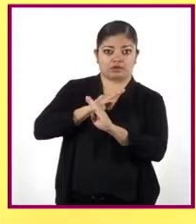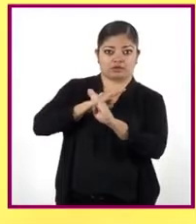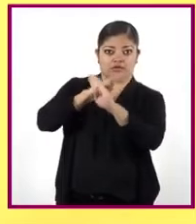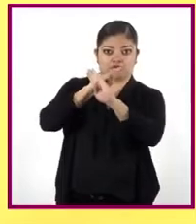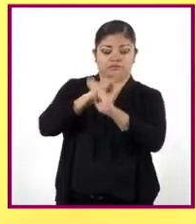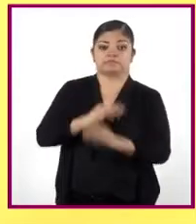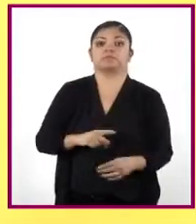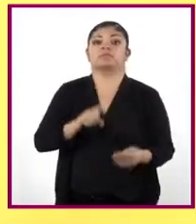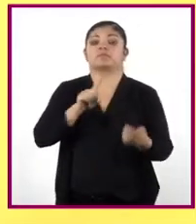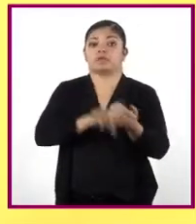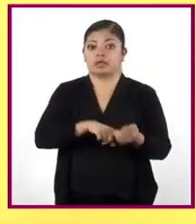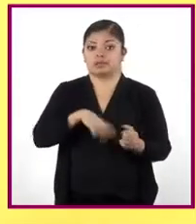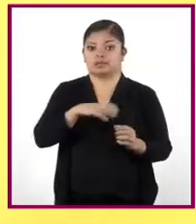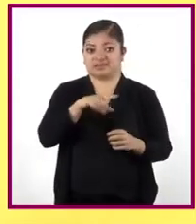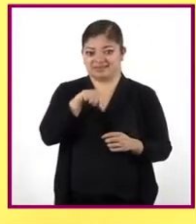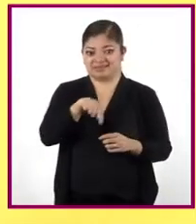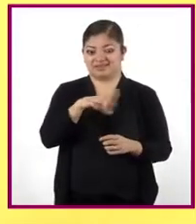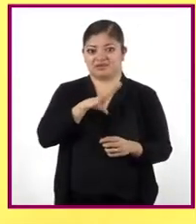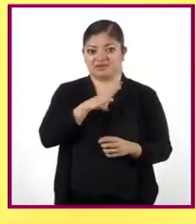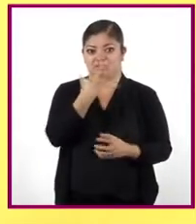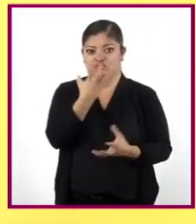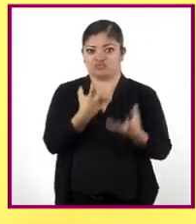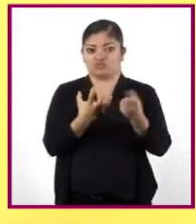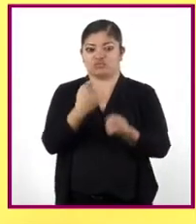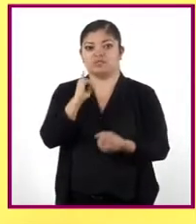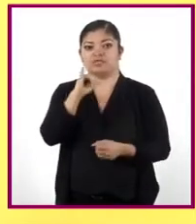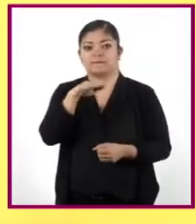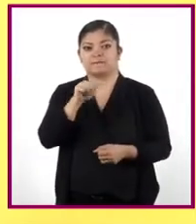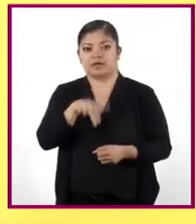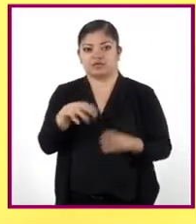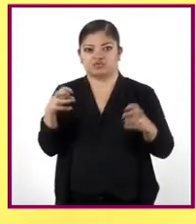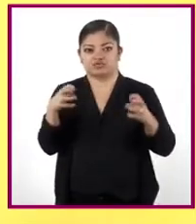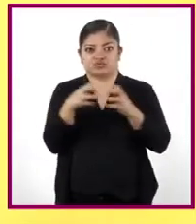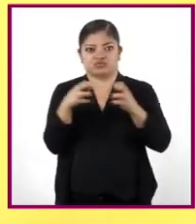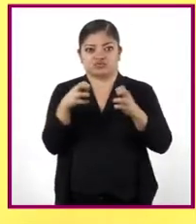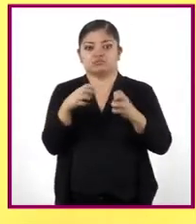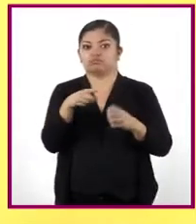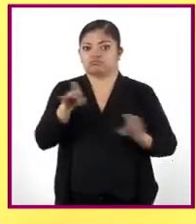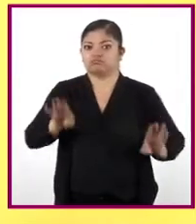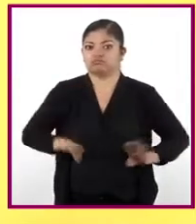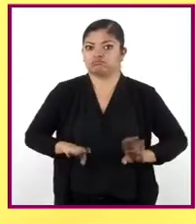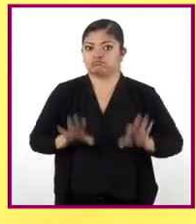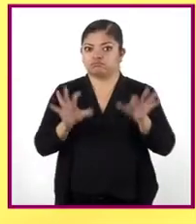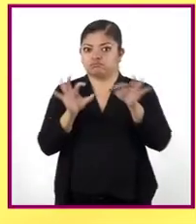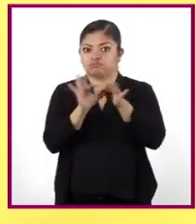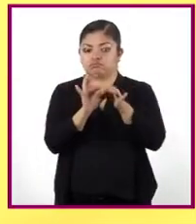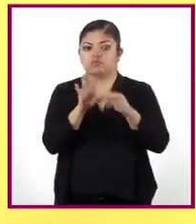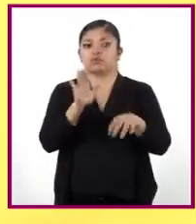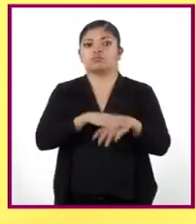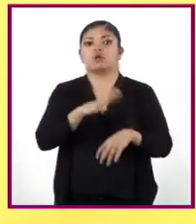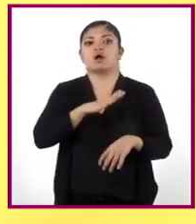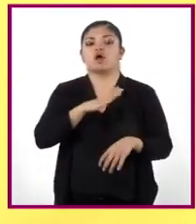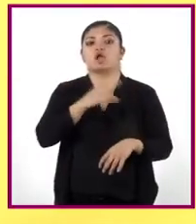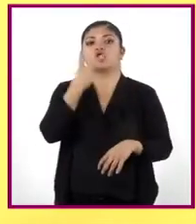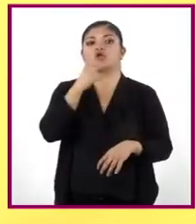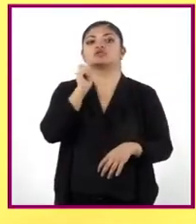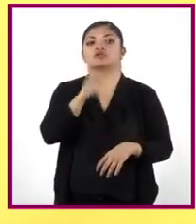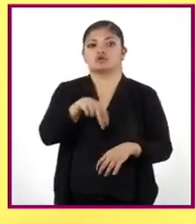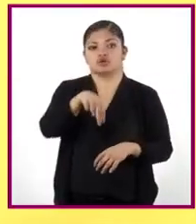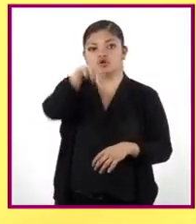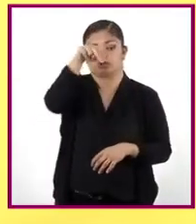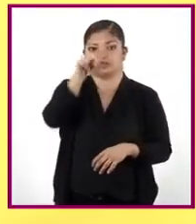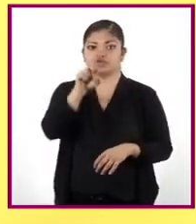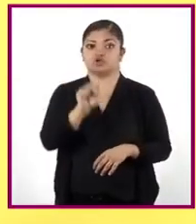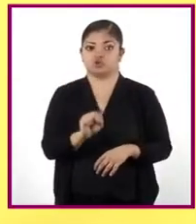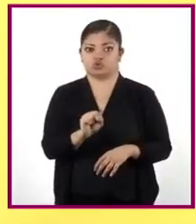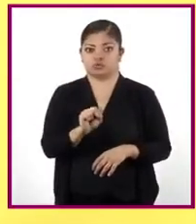campo magnético de la Tierra y los imanes tienen mucho en común, pues ambos tienen dos polos, norte y sur,